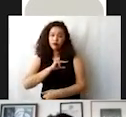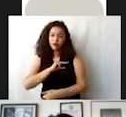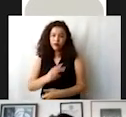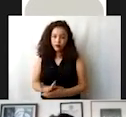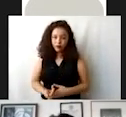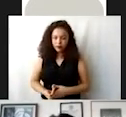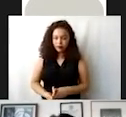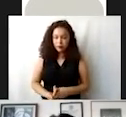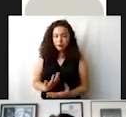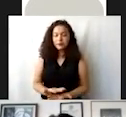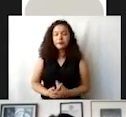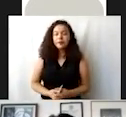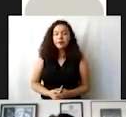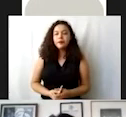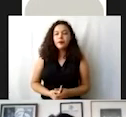vimos que